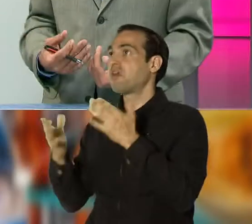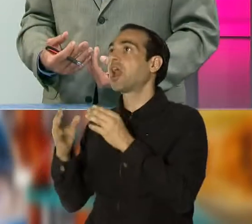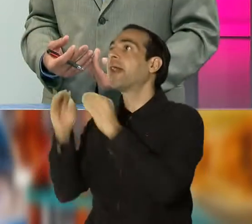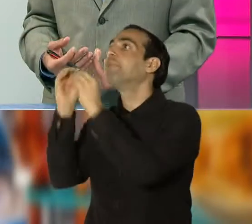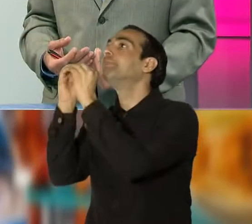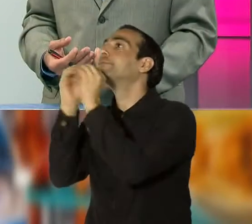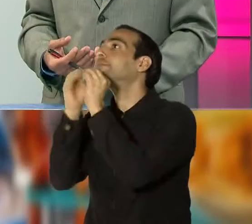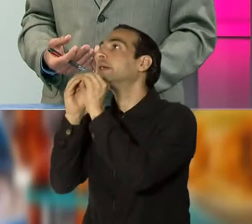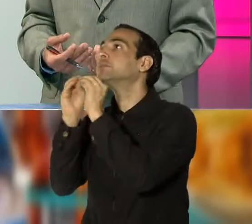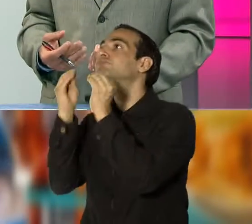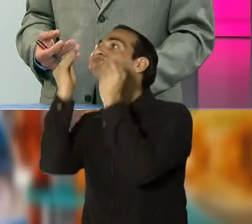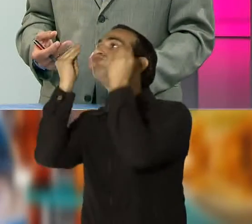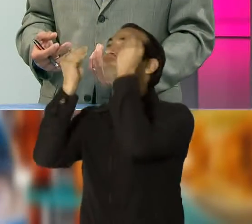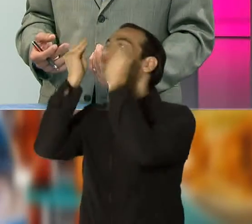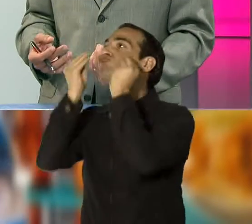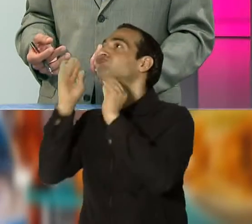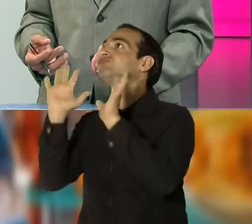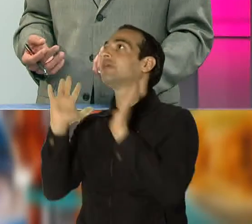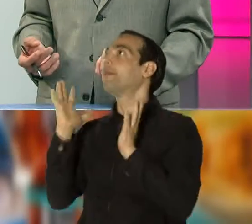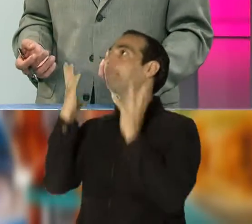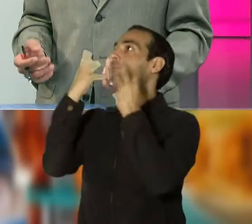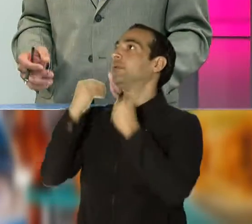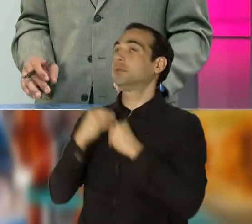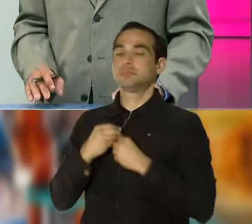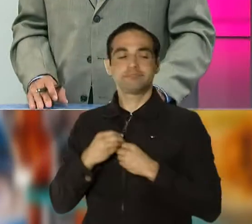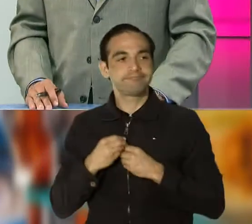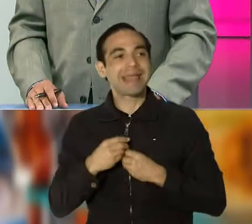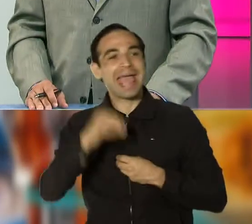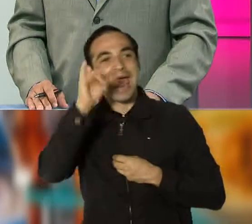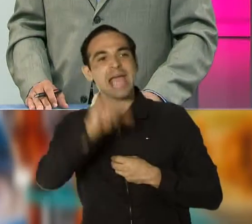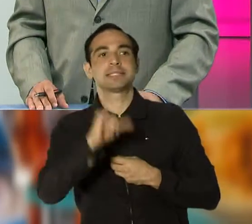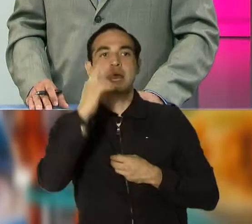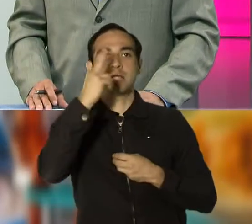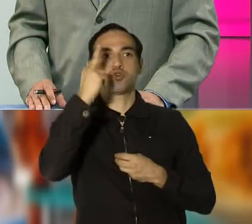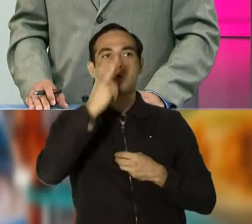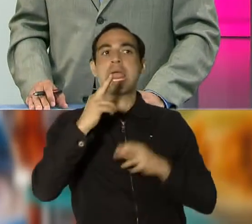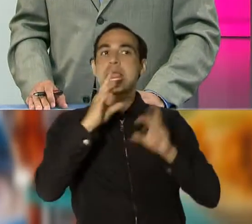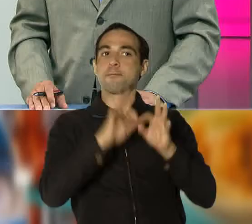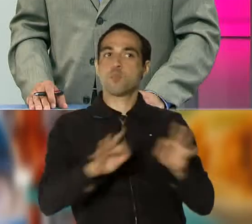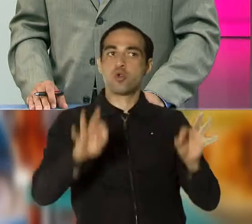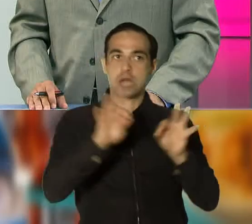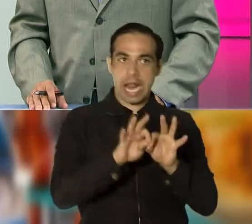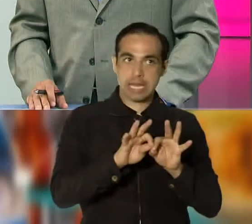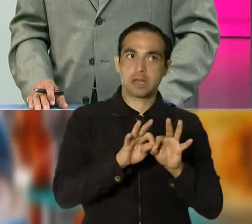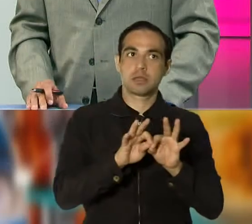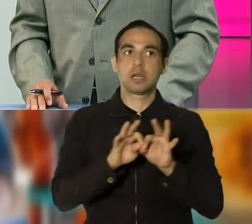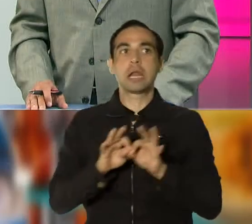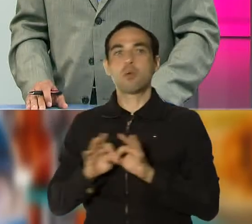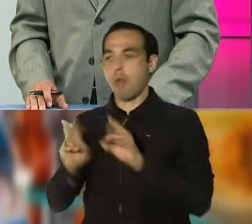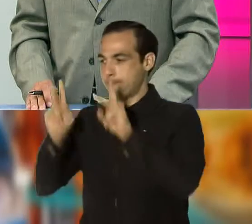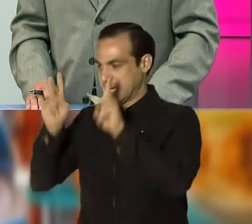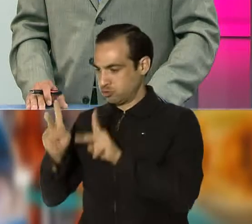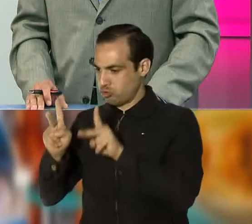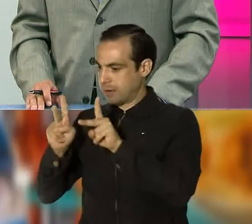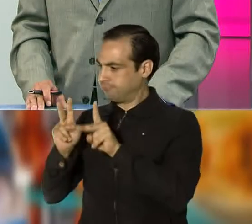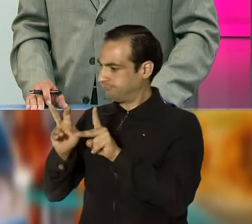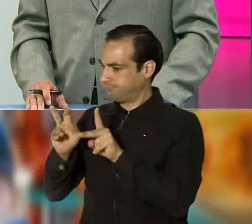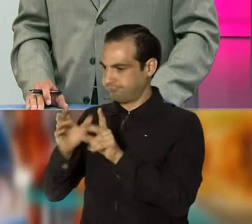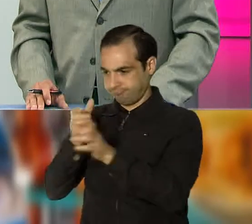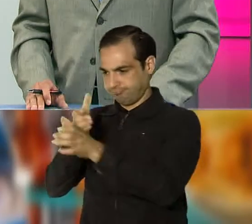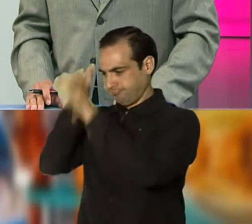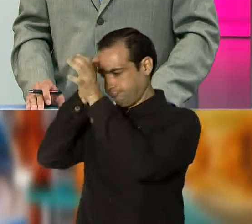hacen llegar. Por eso es que es bien importante que lleve a un inspector, porque yo le puedo dar un maquillaje a la propiedad, le puedo